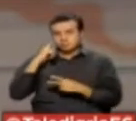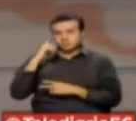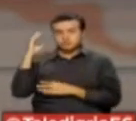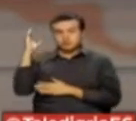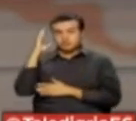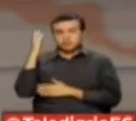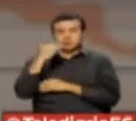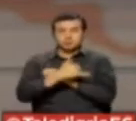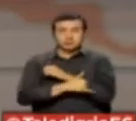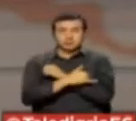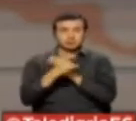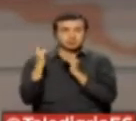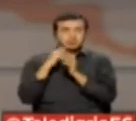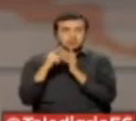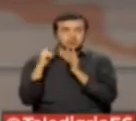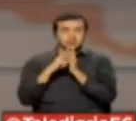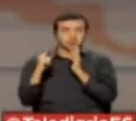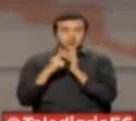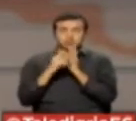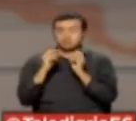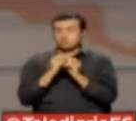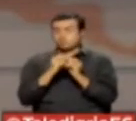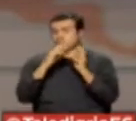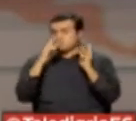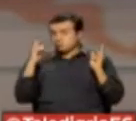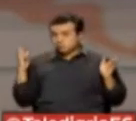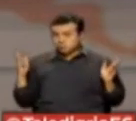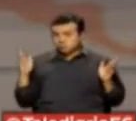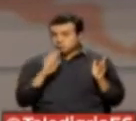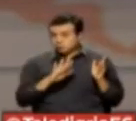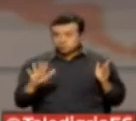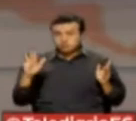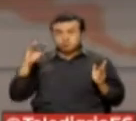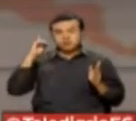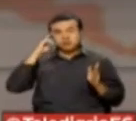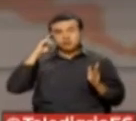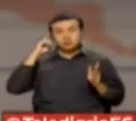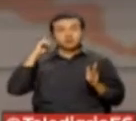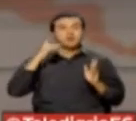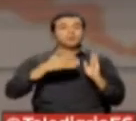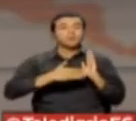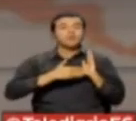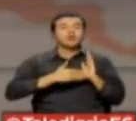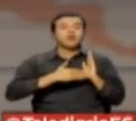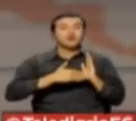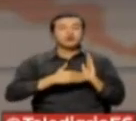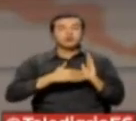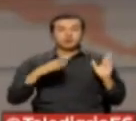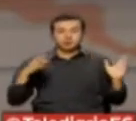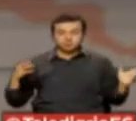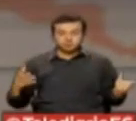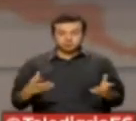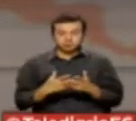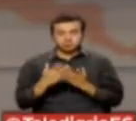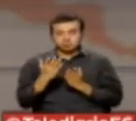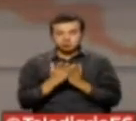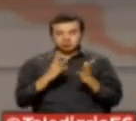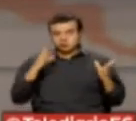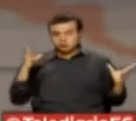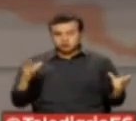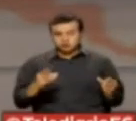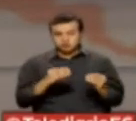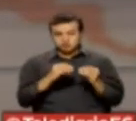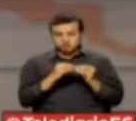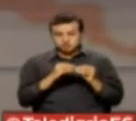siendo un país tan diverso y complejo ellos han optado por un modelo de concertación de los servicios con